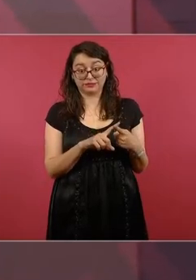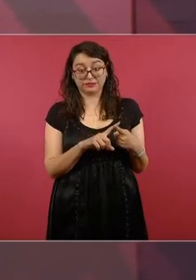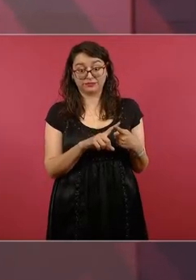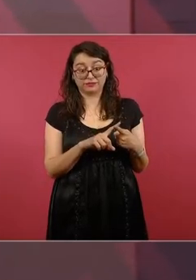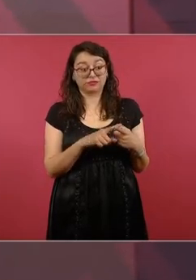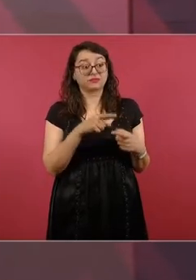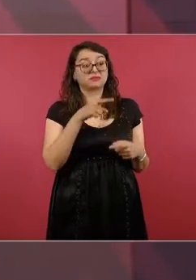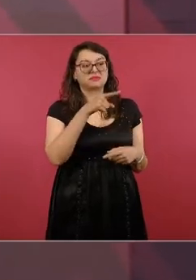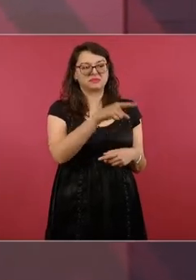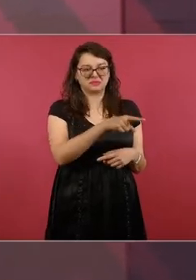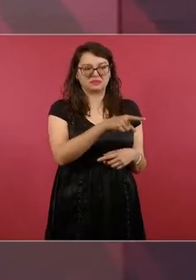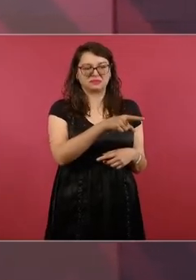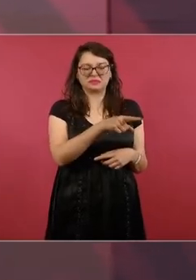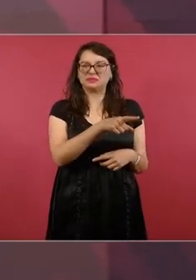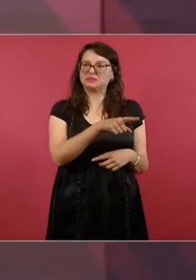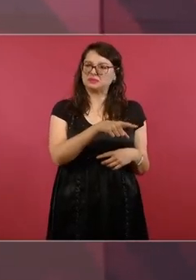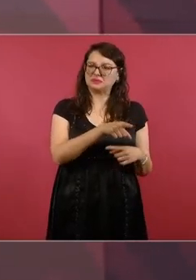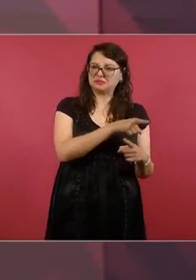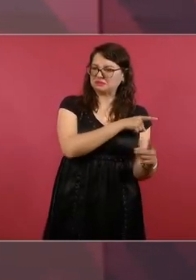le mentó la madre en Twitter.